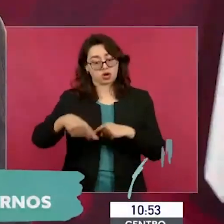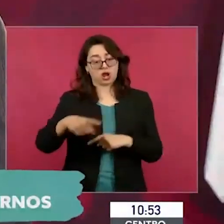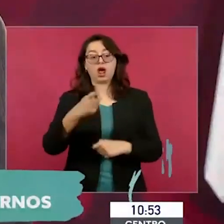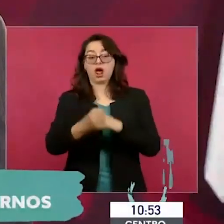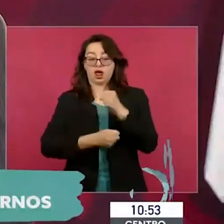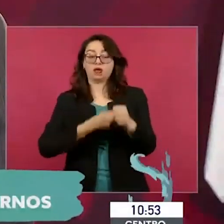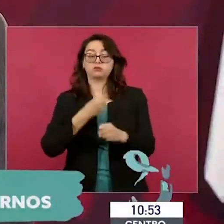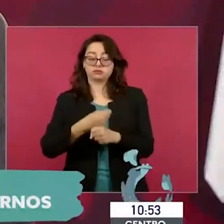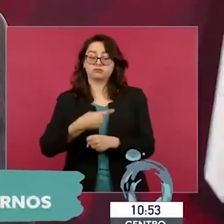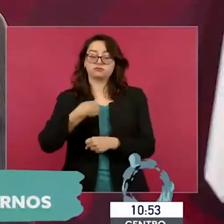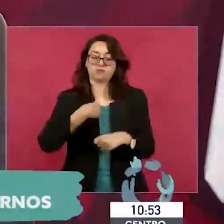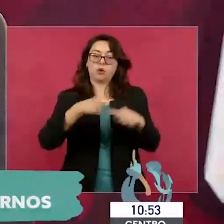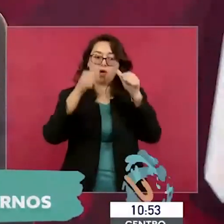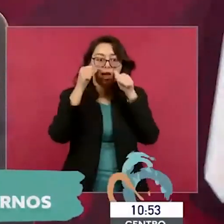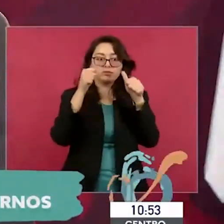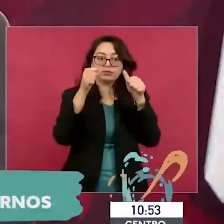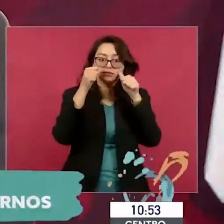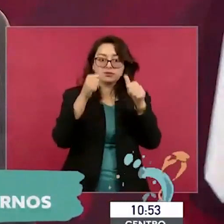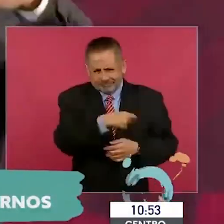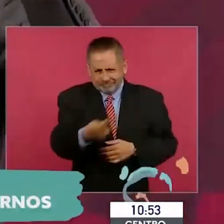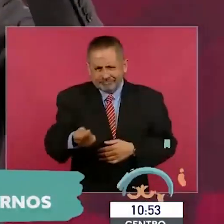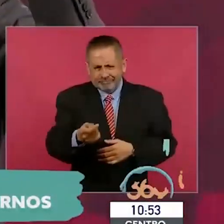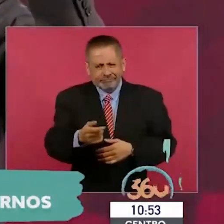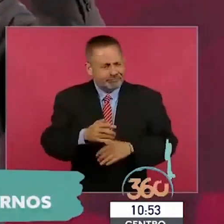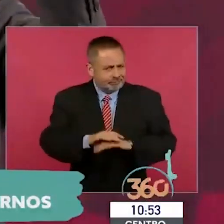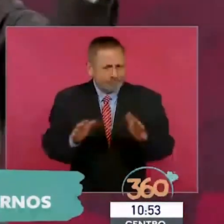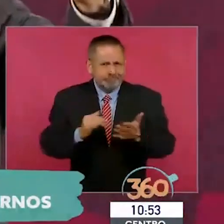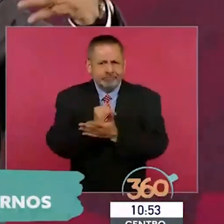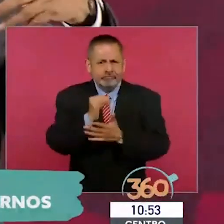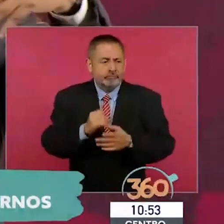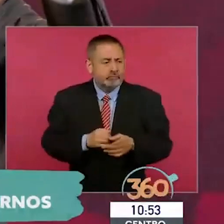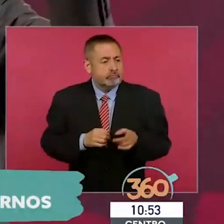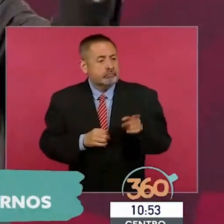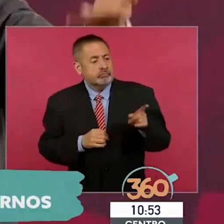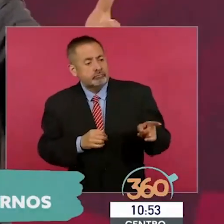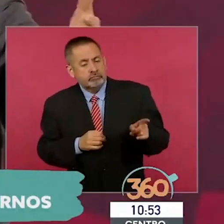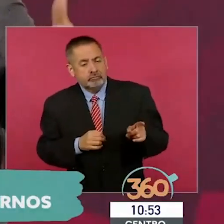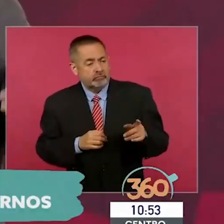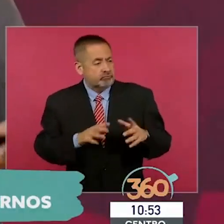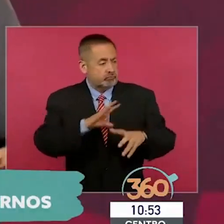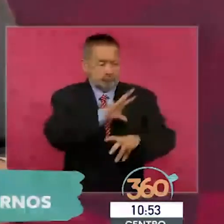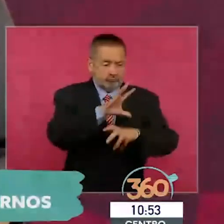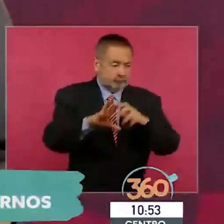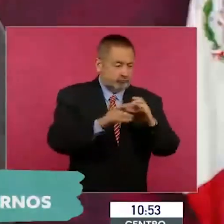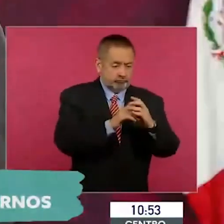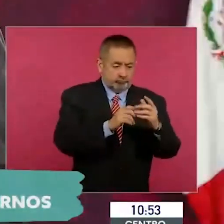una denuncia penal. Si él entregaba